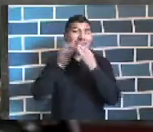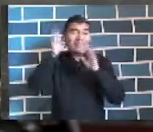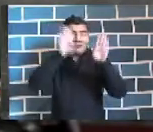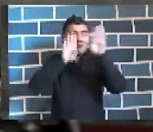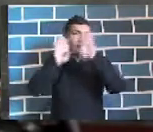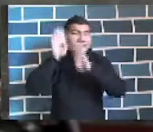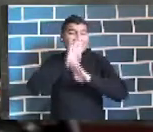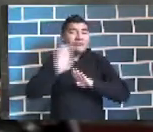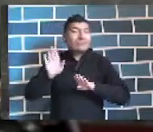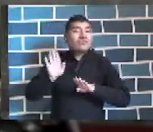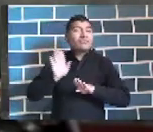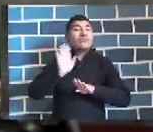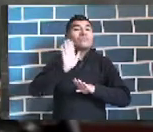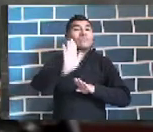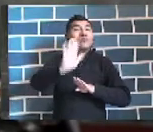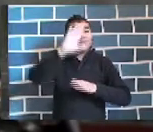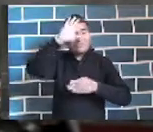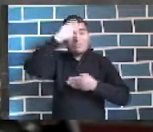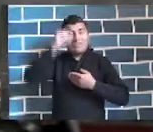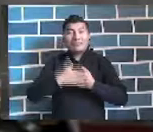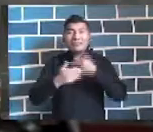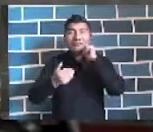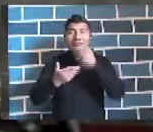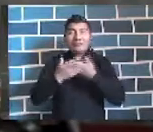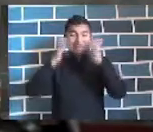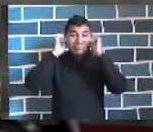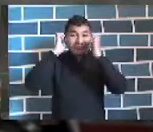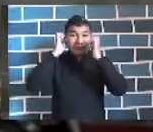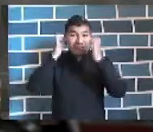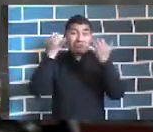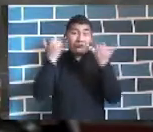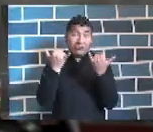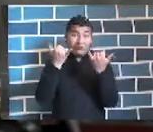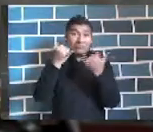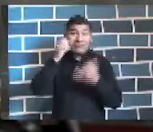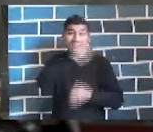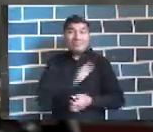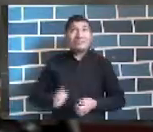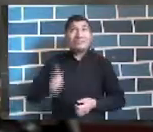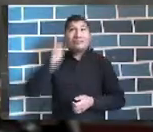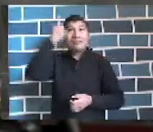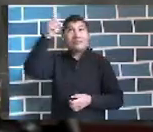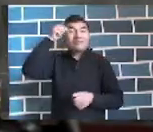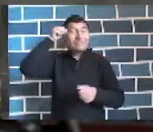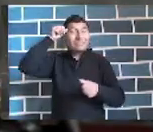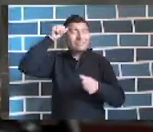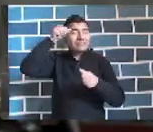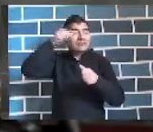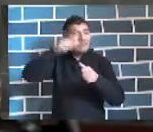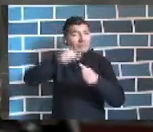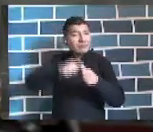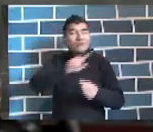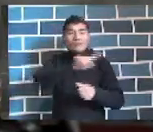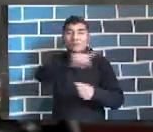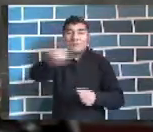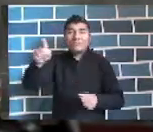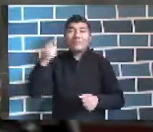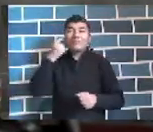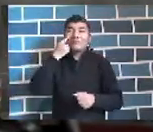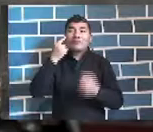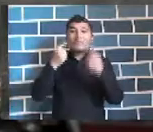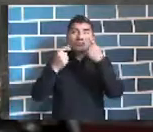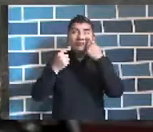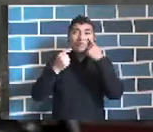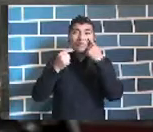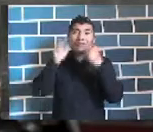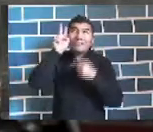la educación de los hijos? Hoy el Señor nos recuerda: tengan los ojos